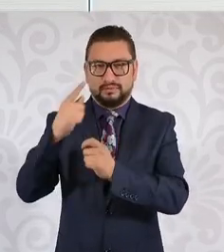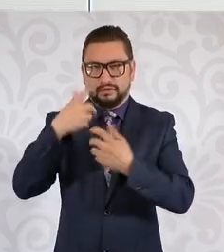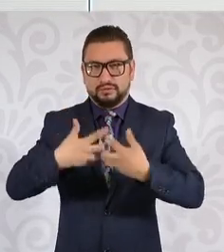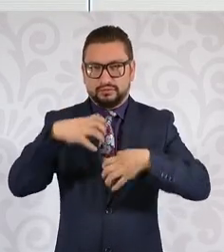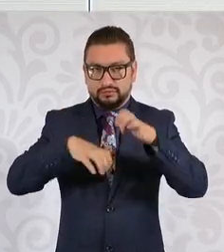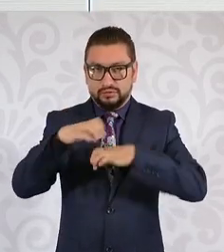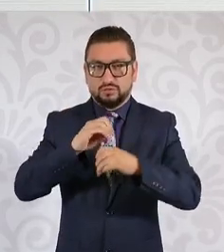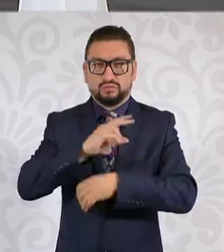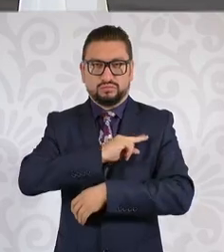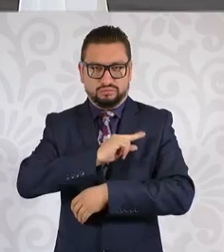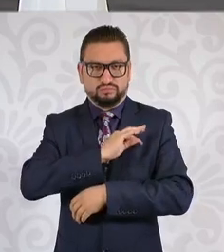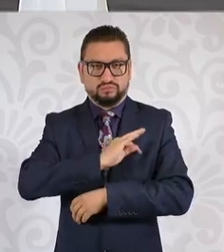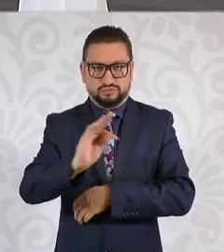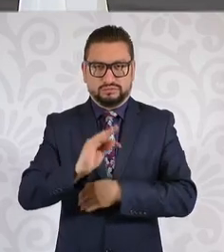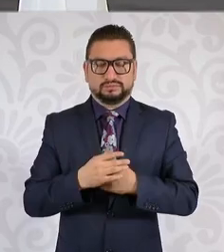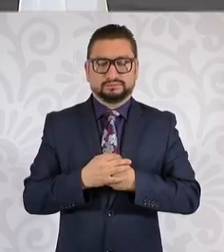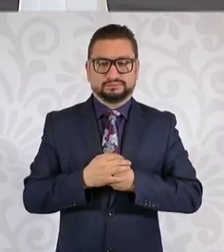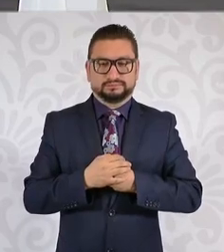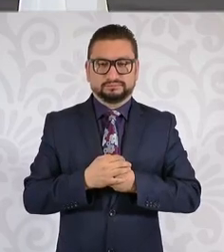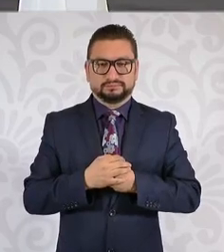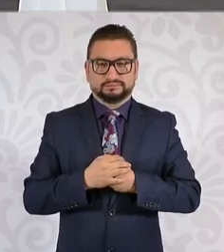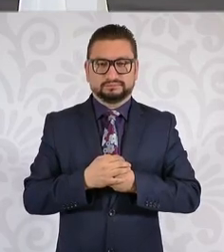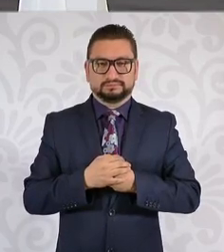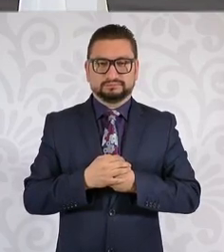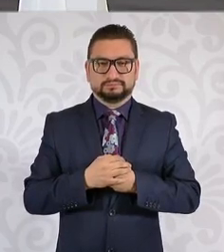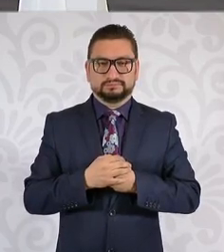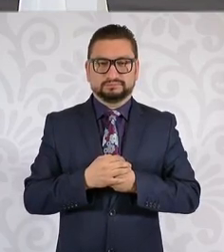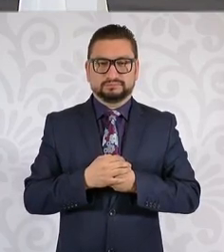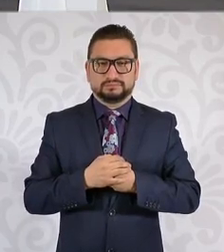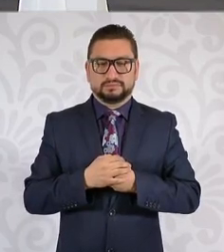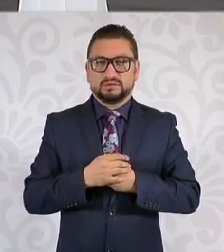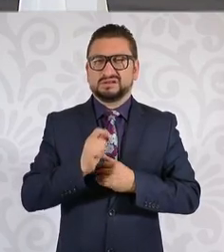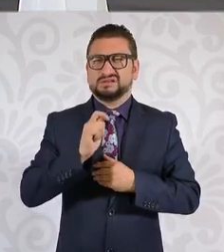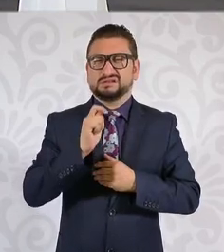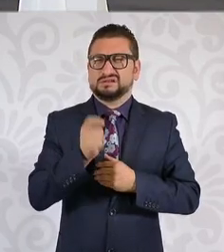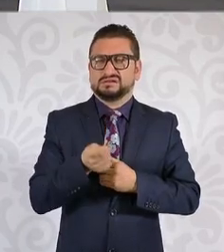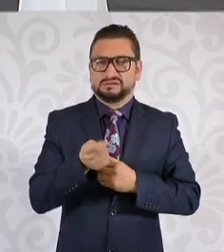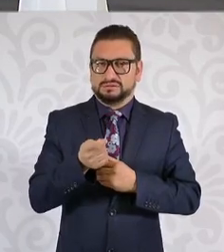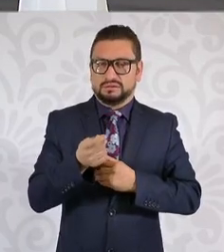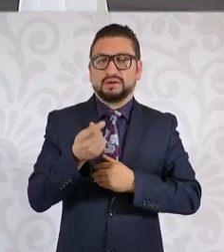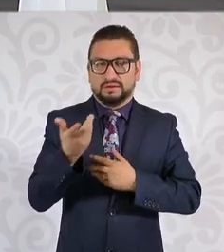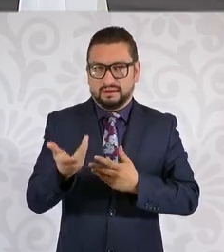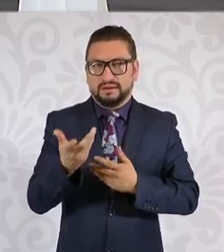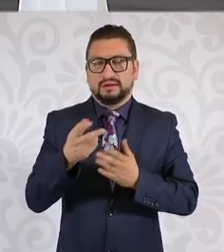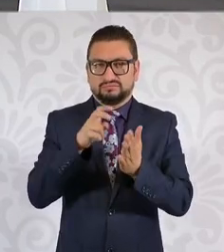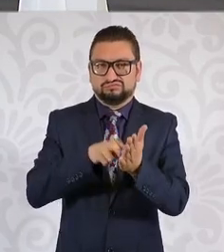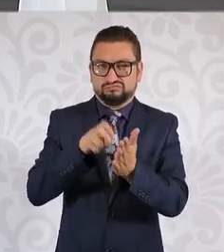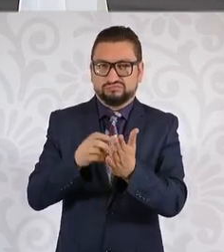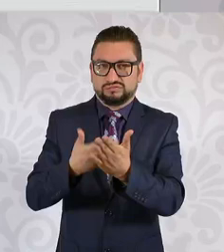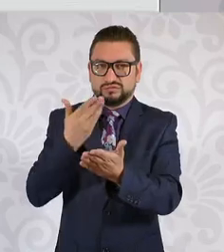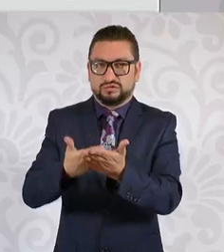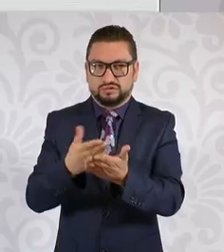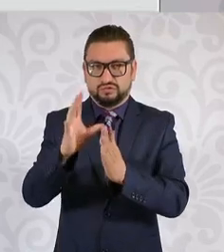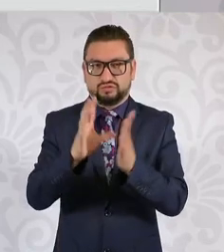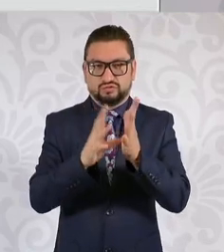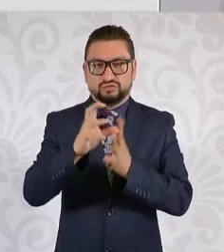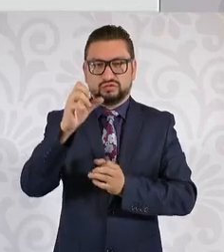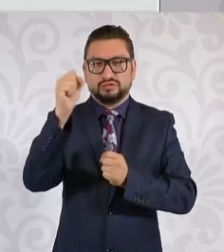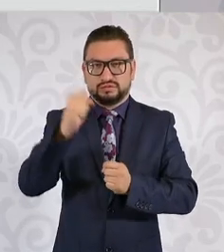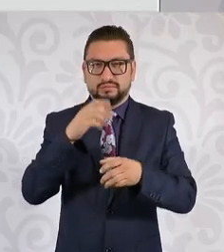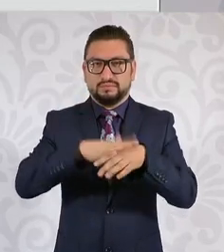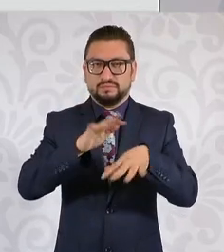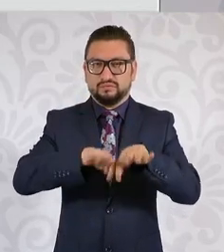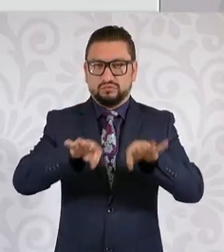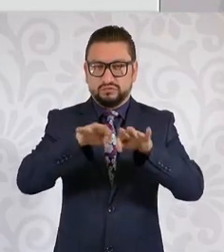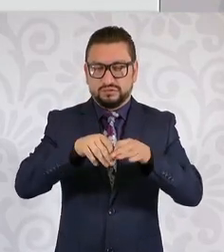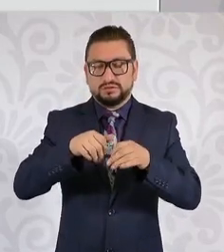a particulares. La que sigue, por favor. ¿Esto qué quiere decir? Que la reforma eleva rango constitucional a preferencia para la